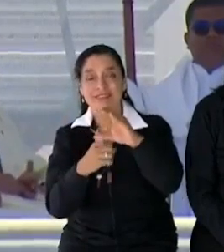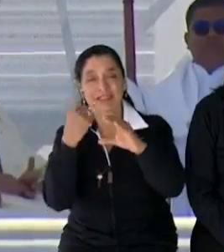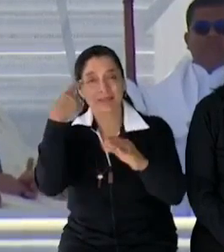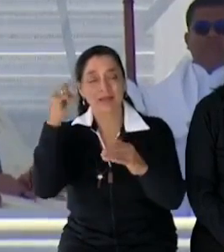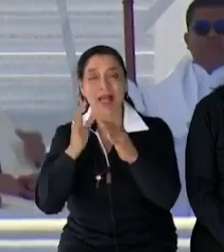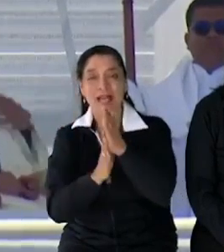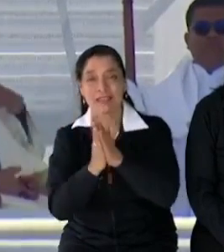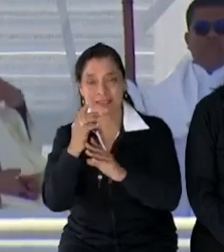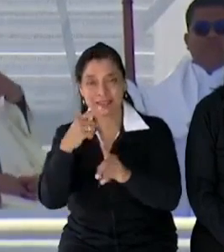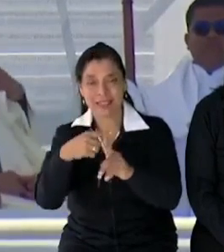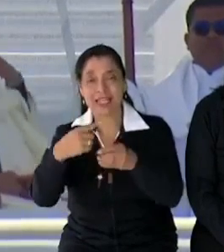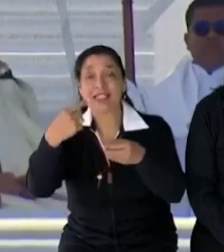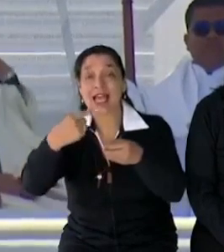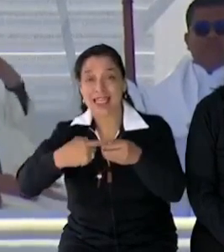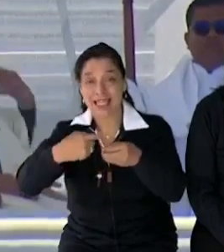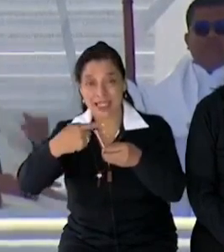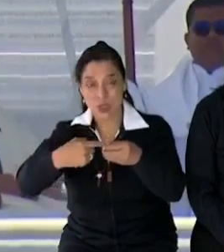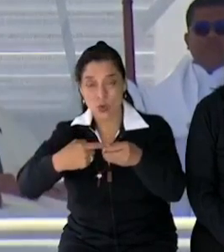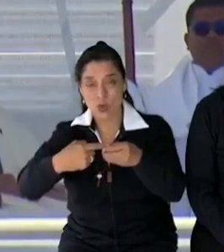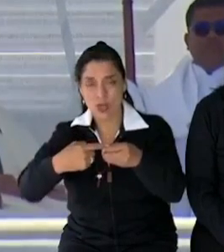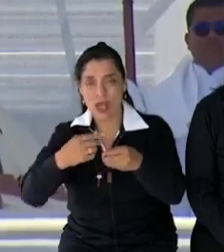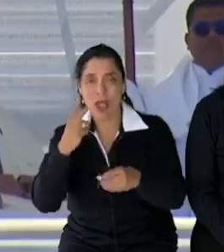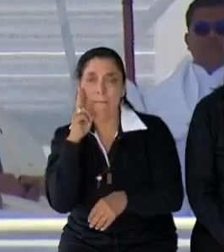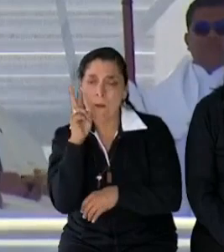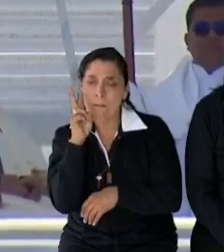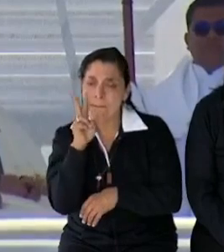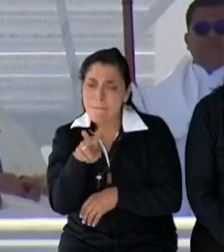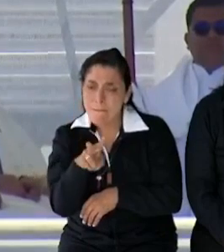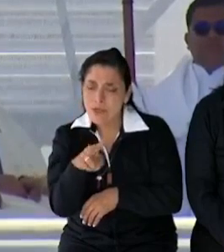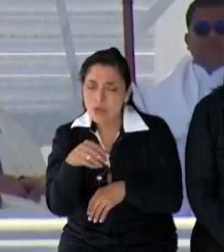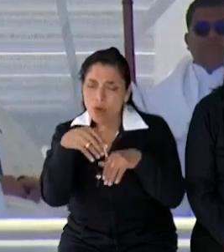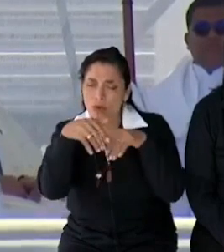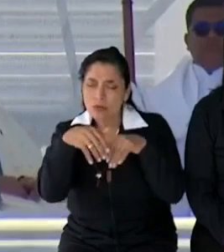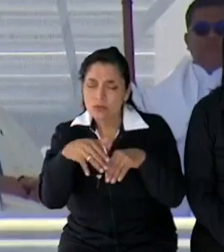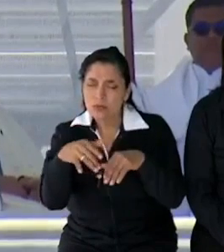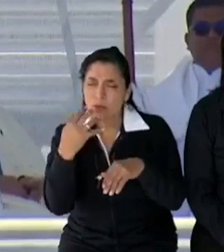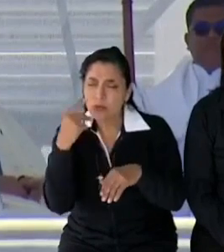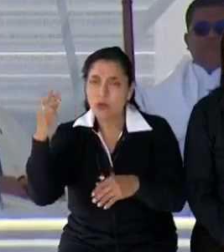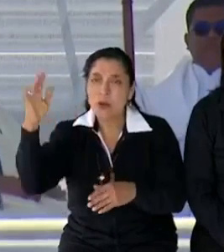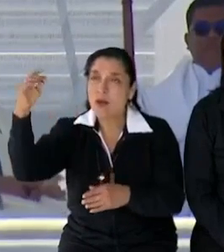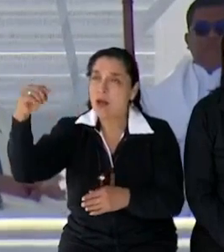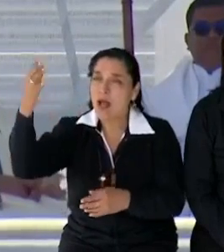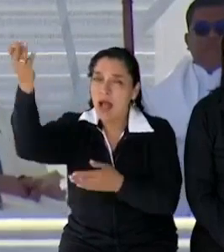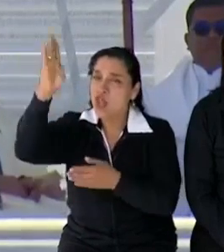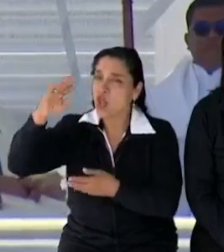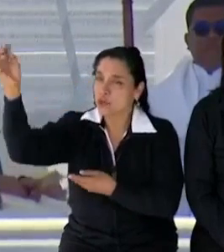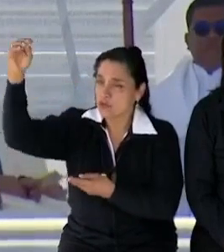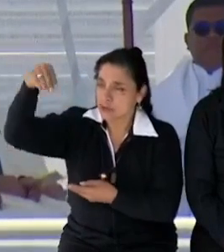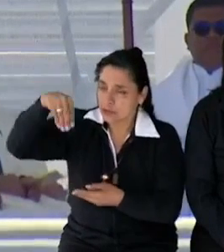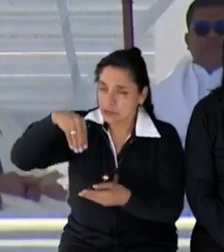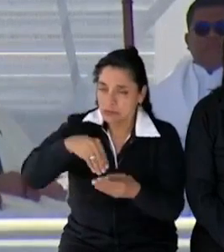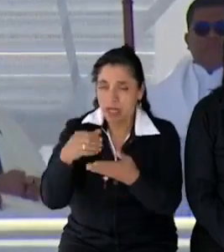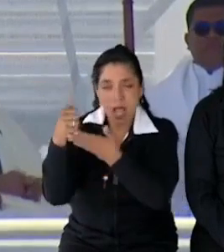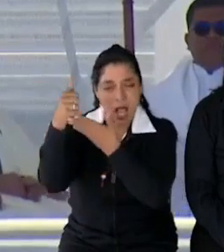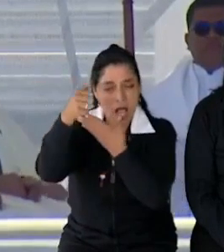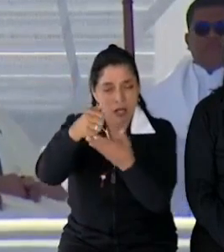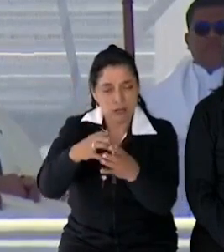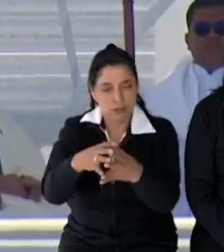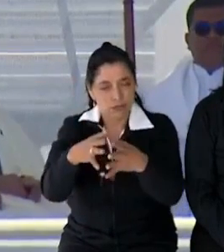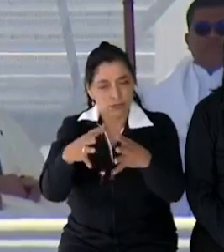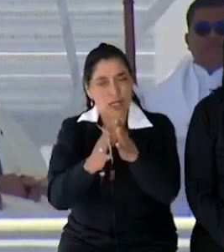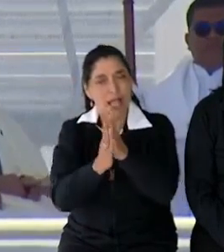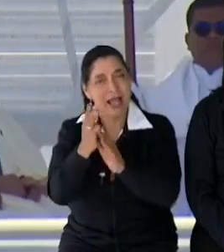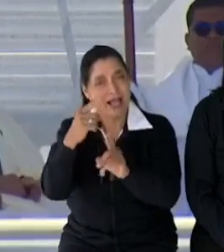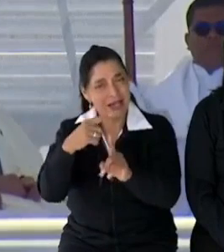la Iglesia de Quito. Hemos visto el paso de Dios en esta iglesia y